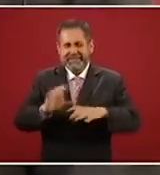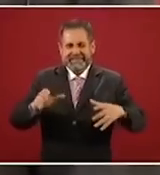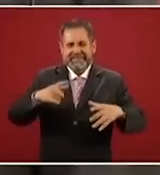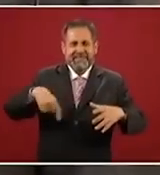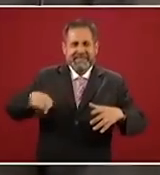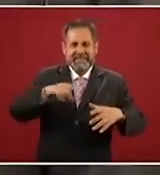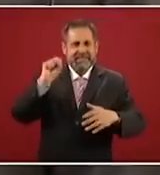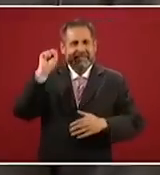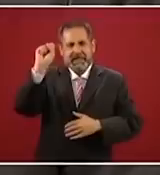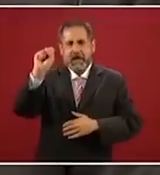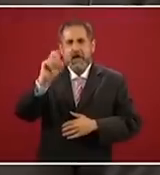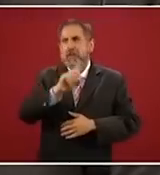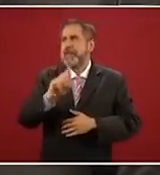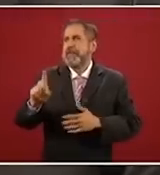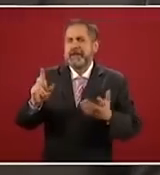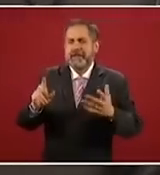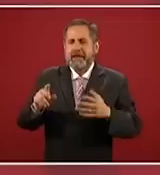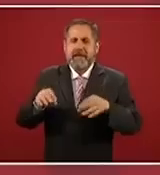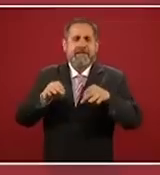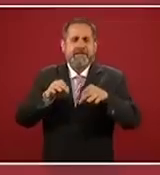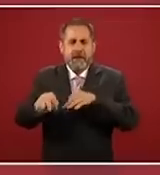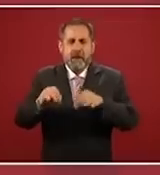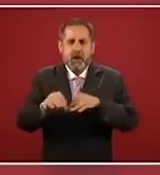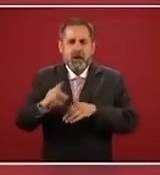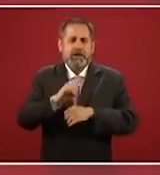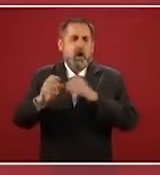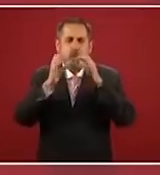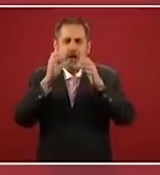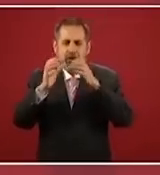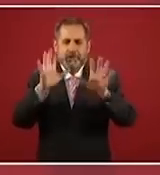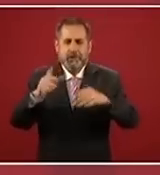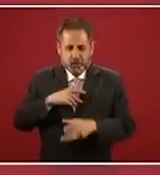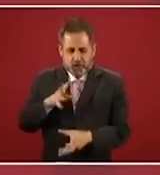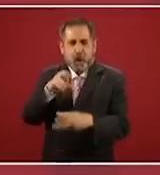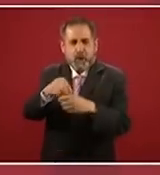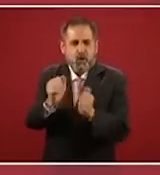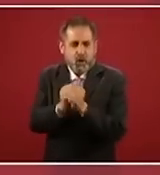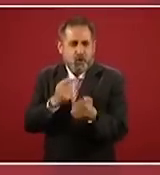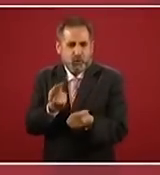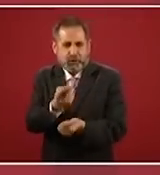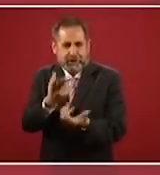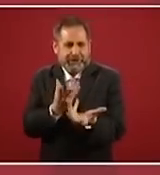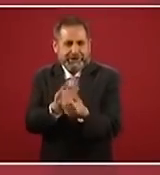de los trabajadores de la comunicación. Yo me incluyo también.